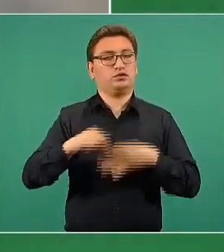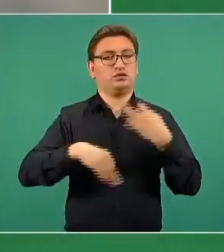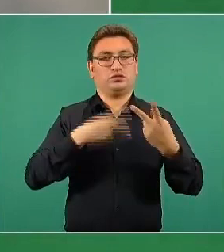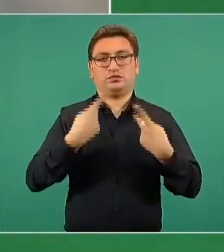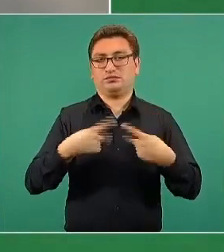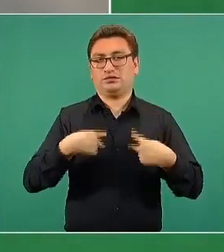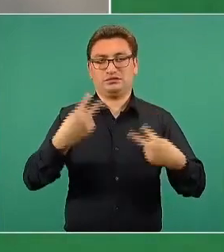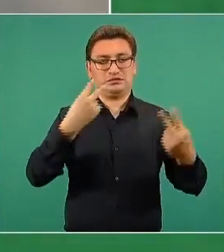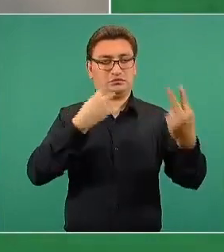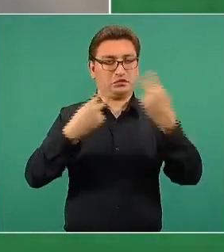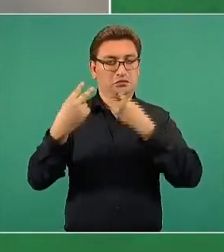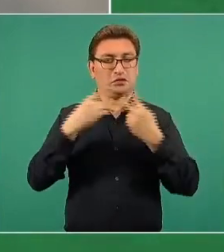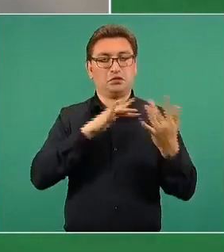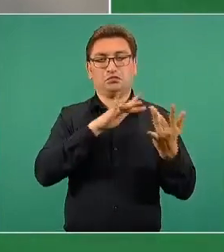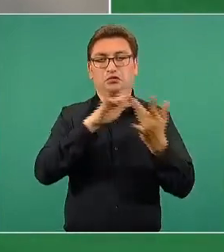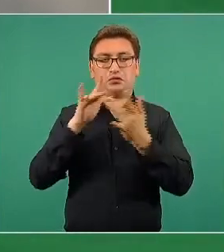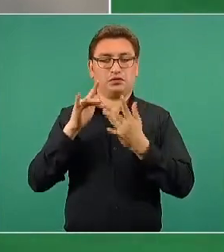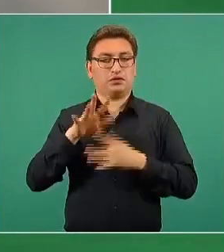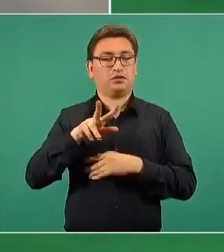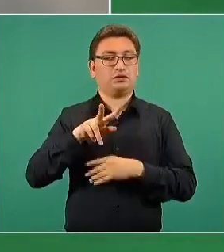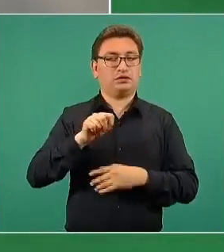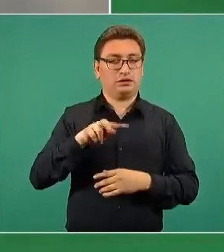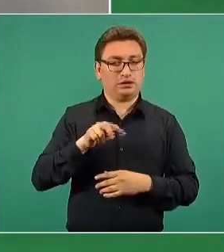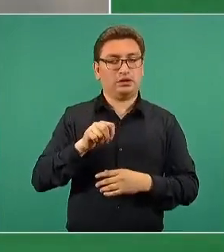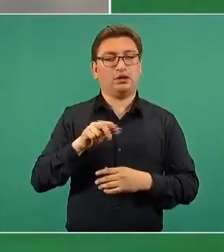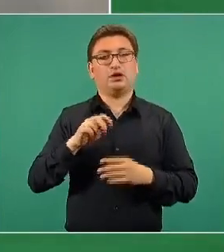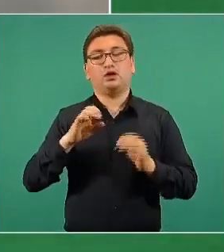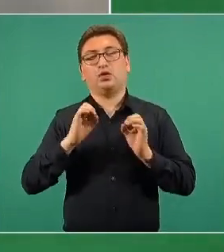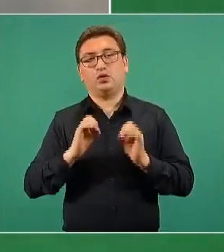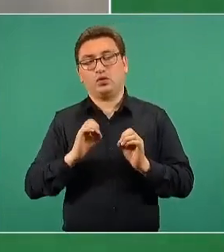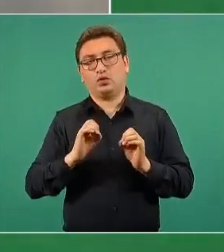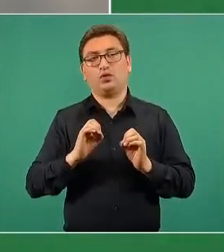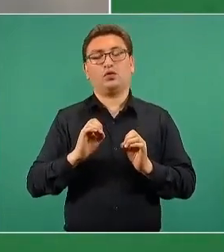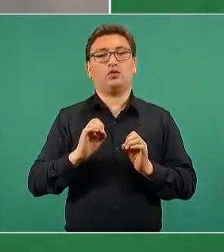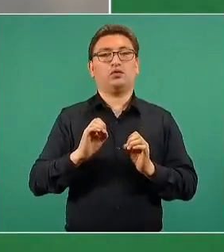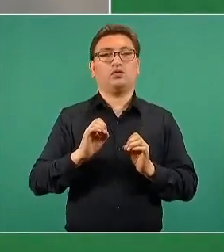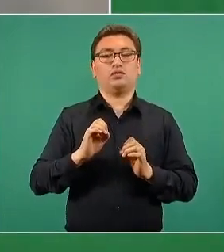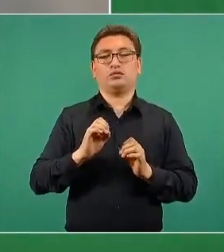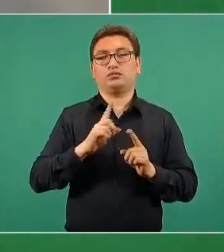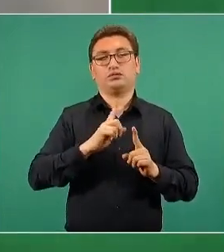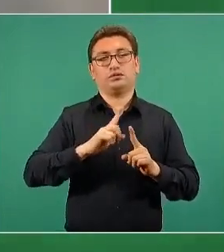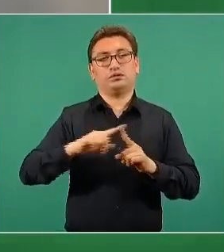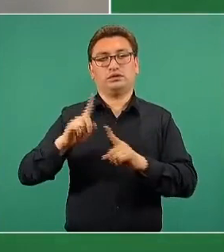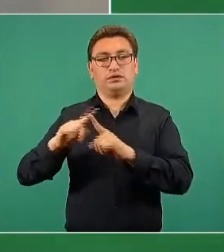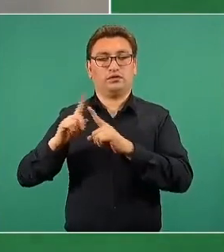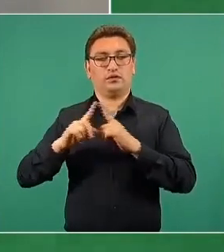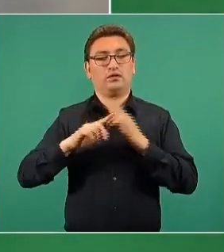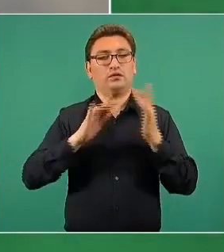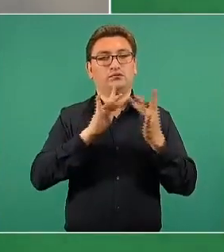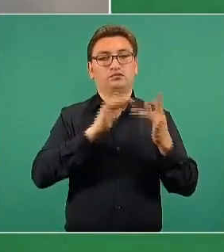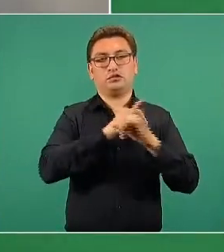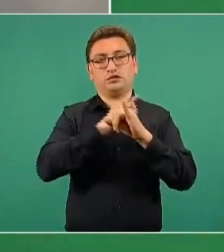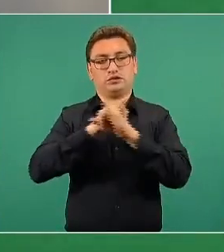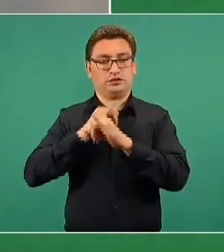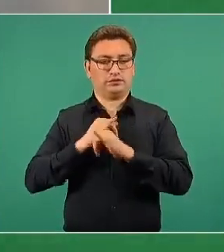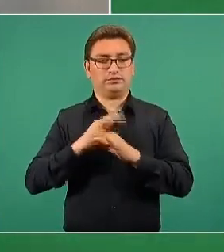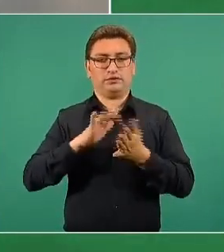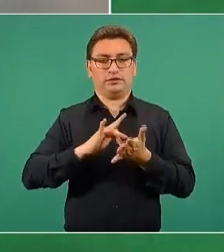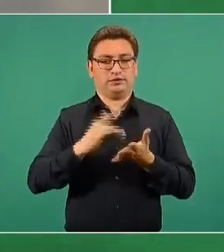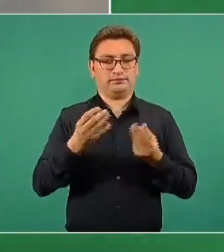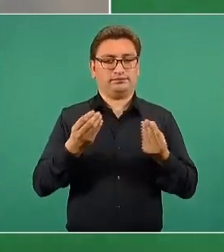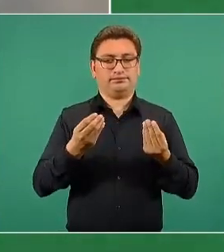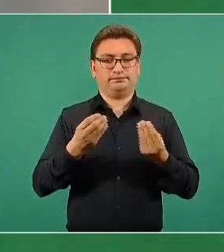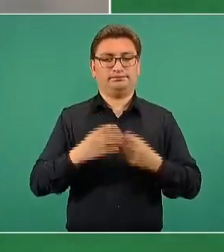nos observaron a través de la televisión o de diferentes canales de internet. Muchas gracias